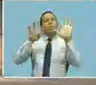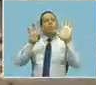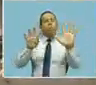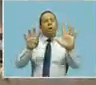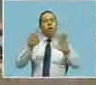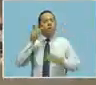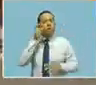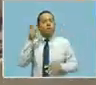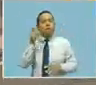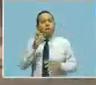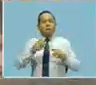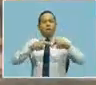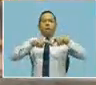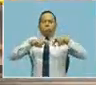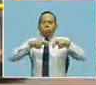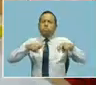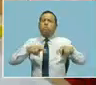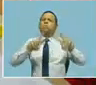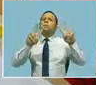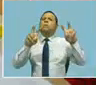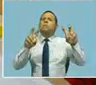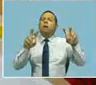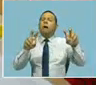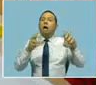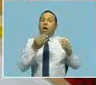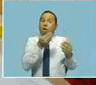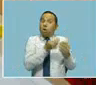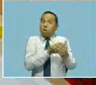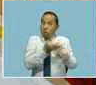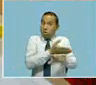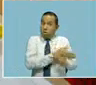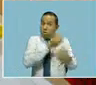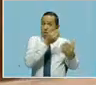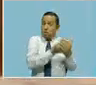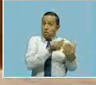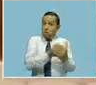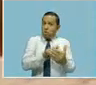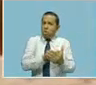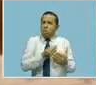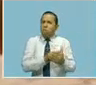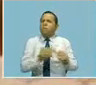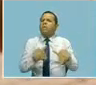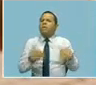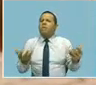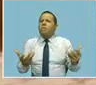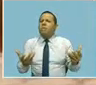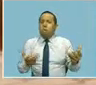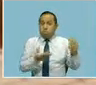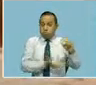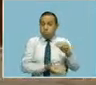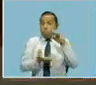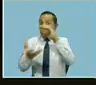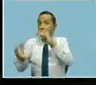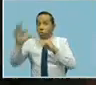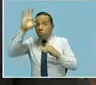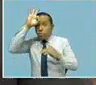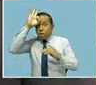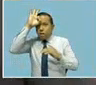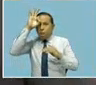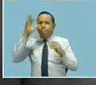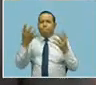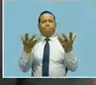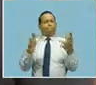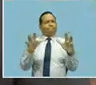abocó conocimiento que gran parte de lo adquirido aparentemente no fue entregado a la Casa de Salud. Lo que